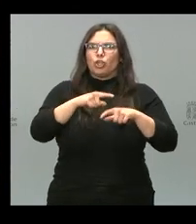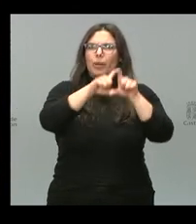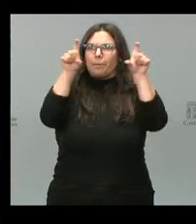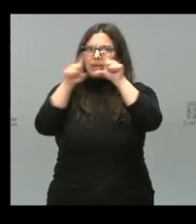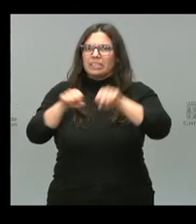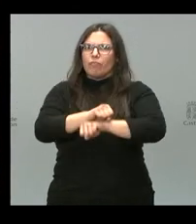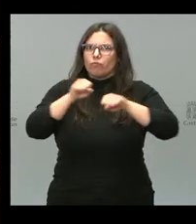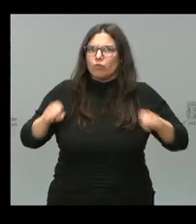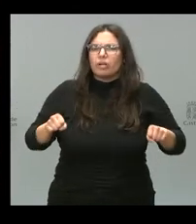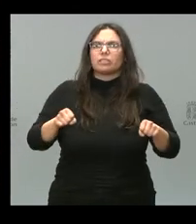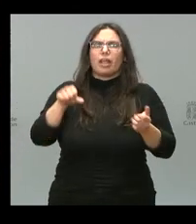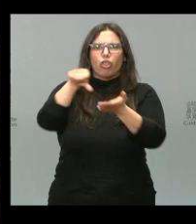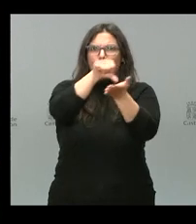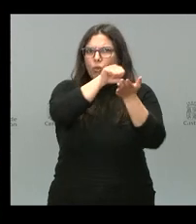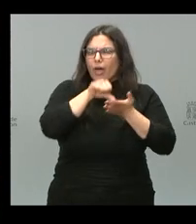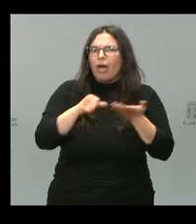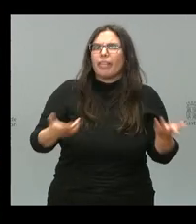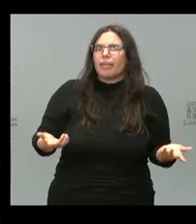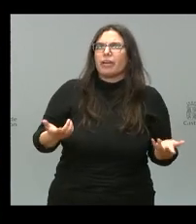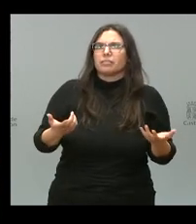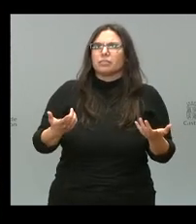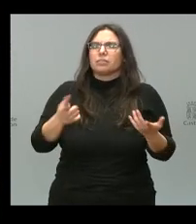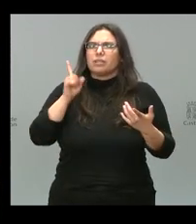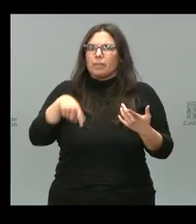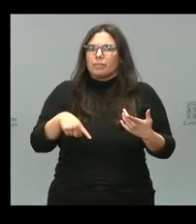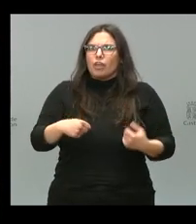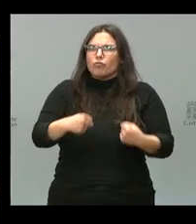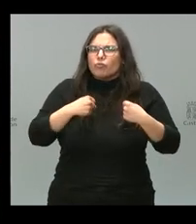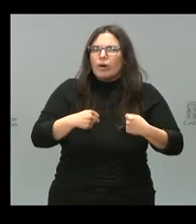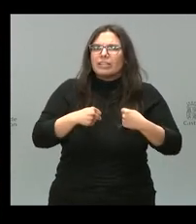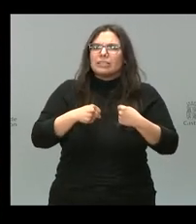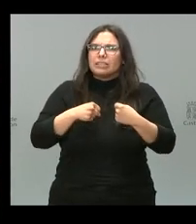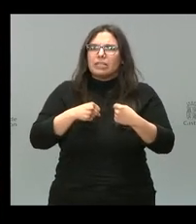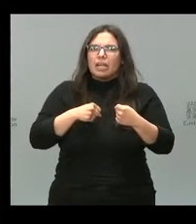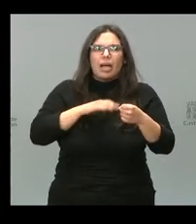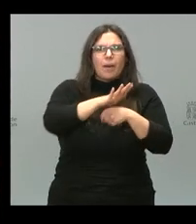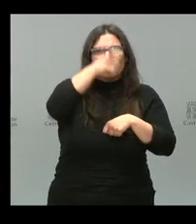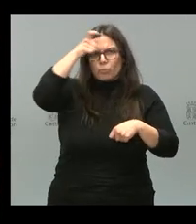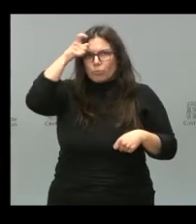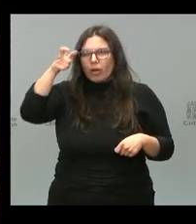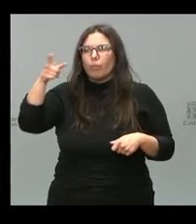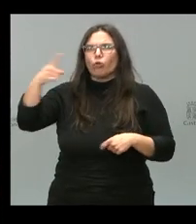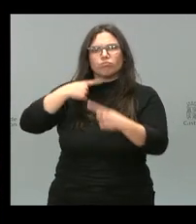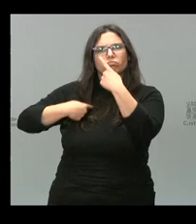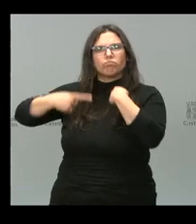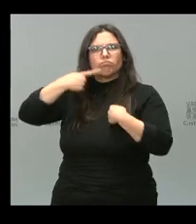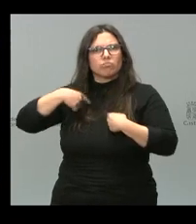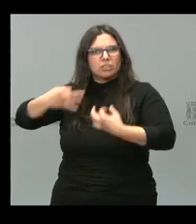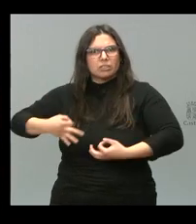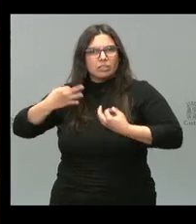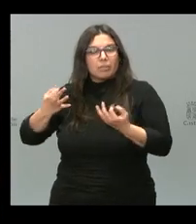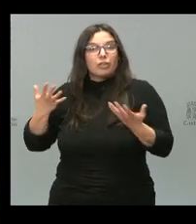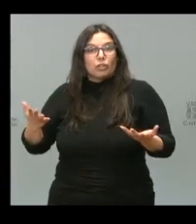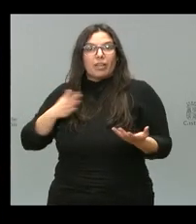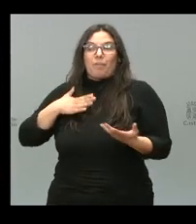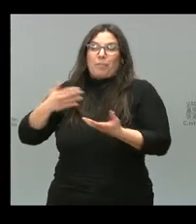empresarial de nuestras ciudades de la potencia también de nuestro mundo rural por tanto Bueno pues eso que a mí